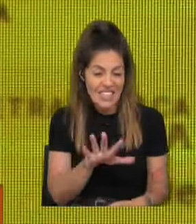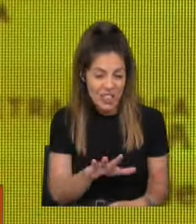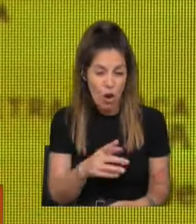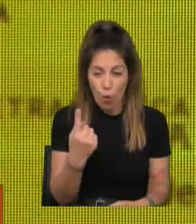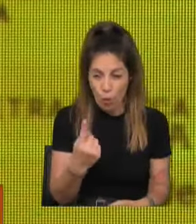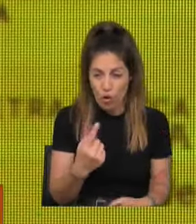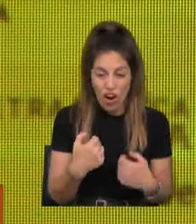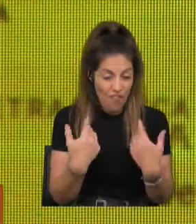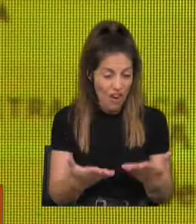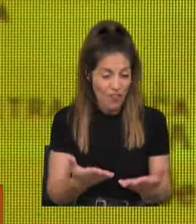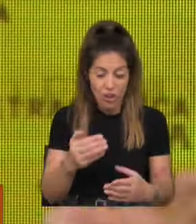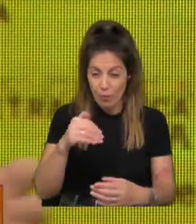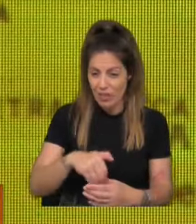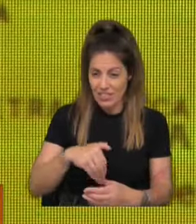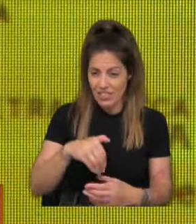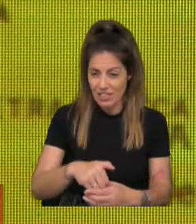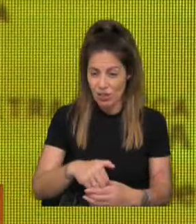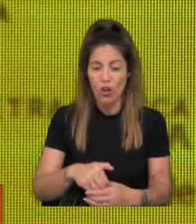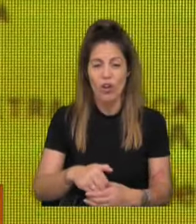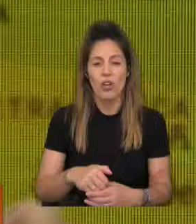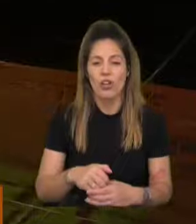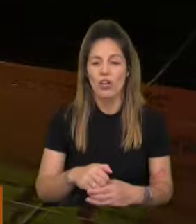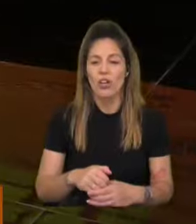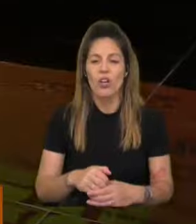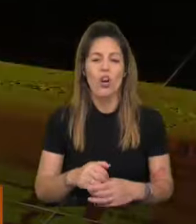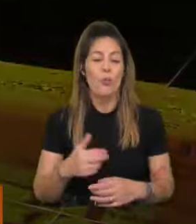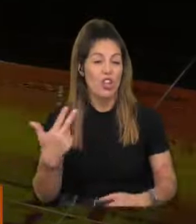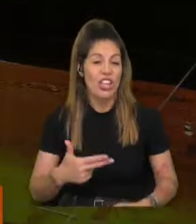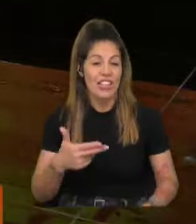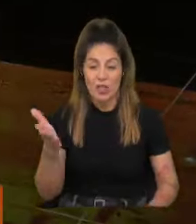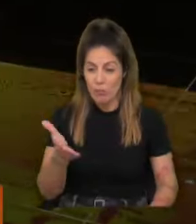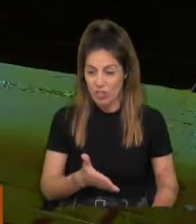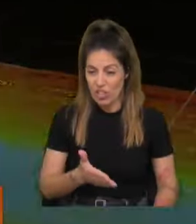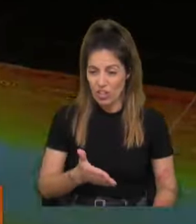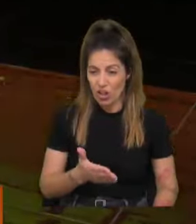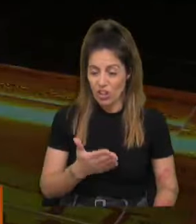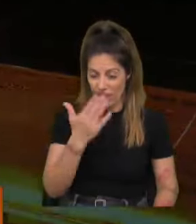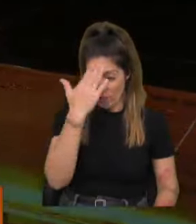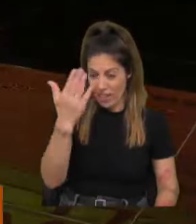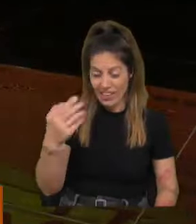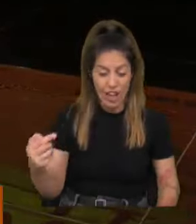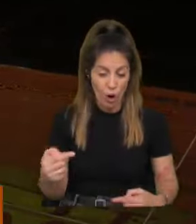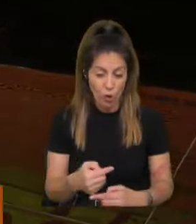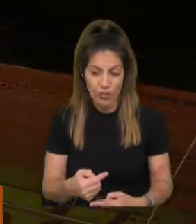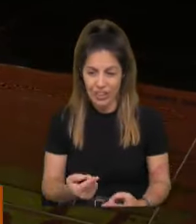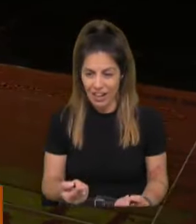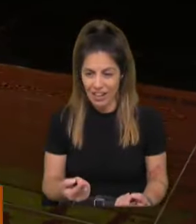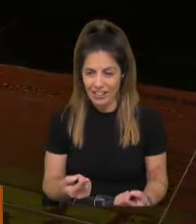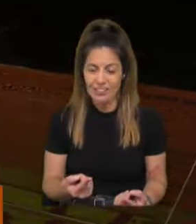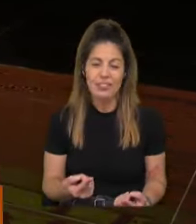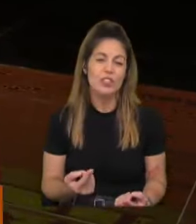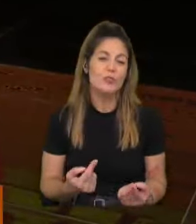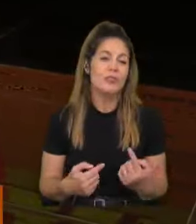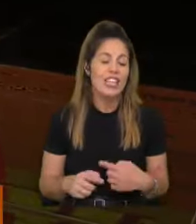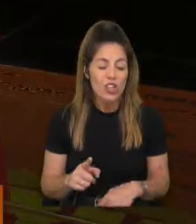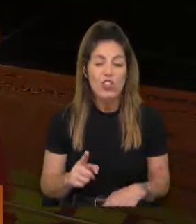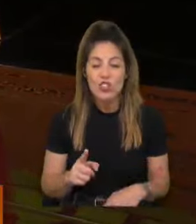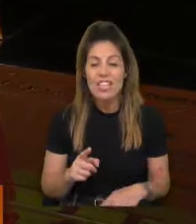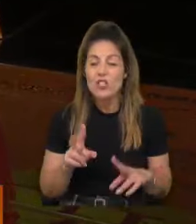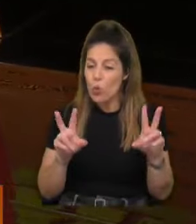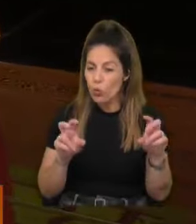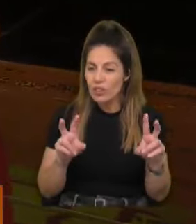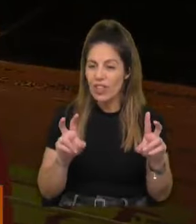favor del plebicito no no Así como hay 1% del votante del frente en contra entonces este nos parece un